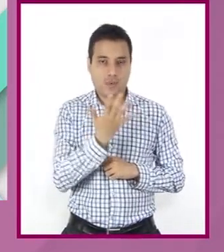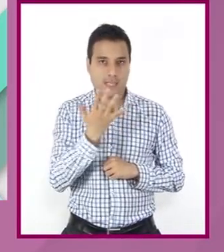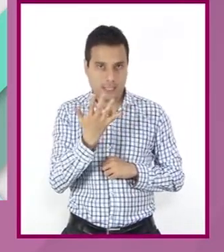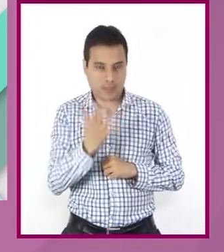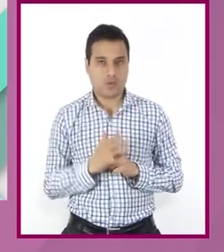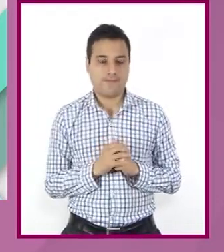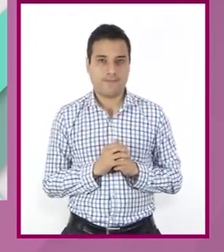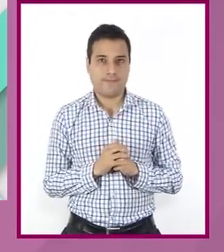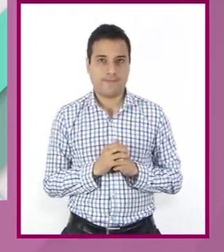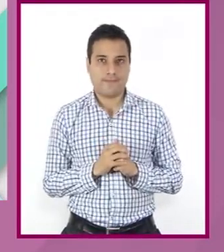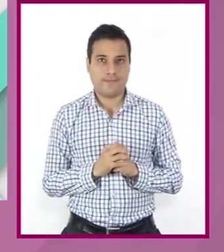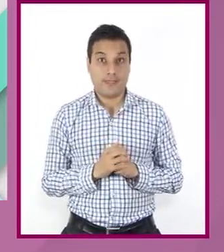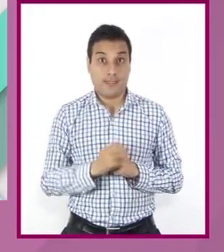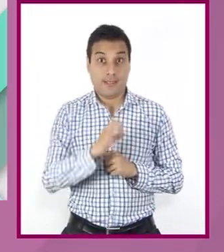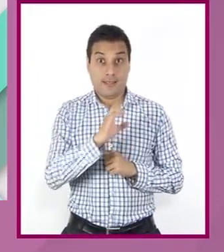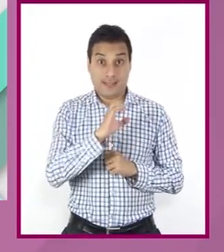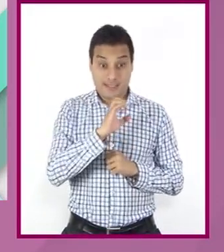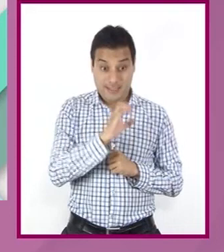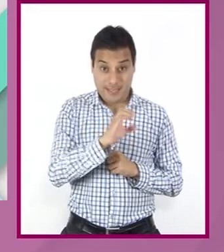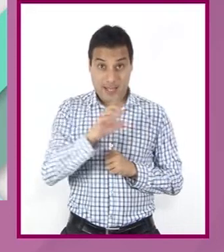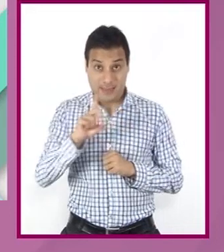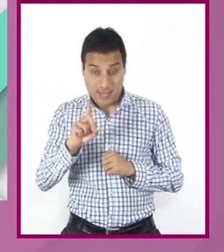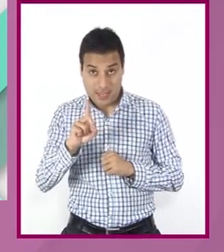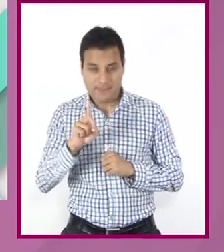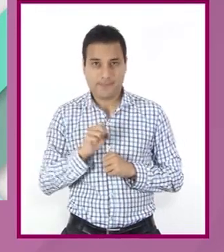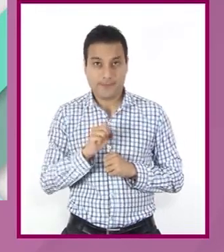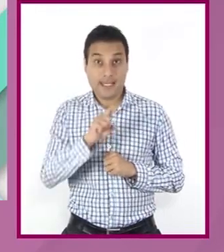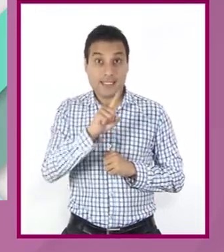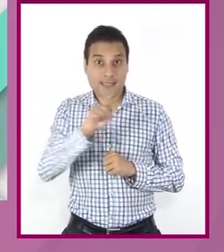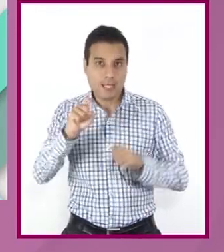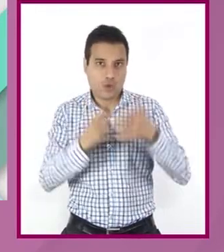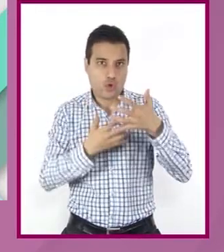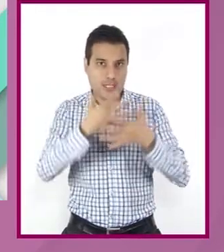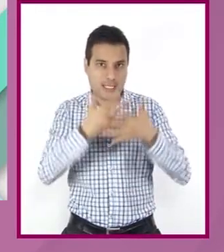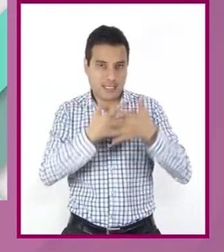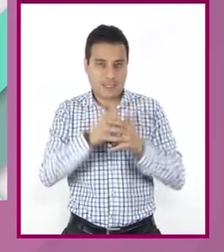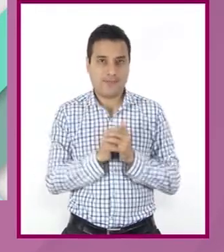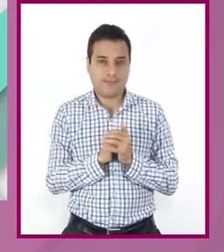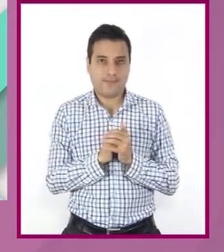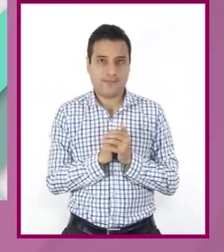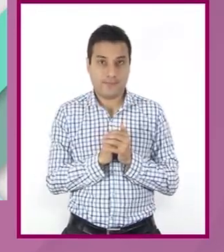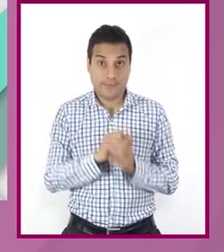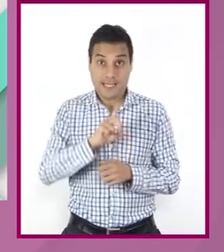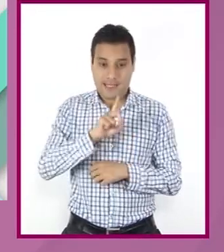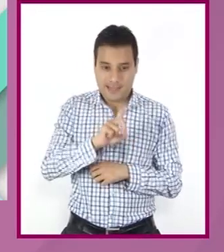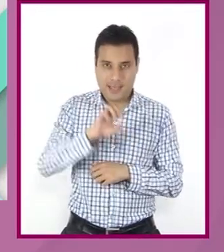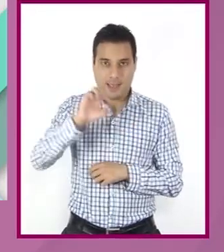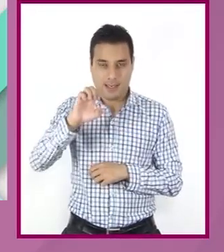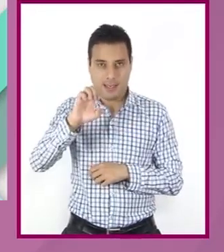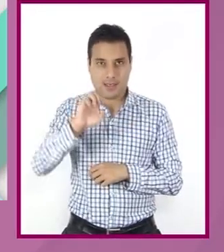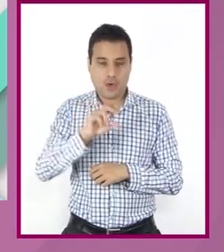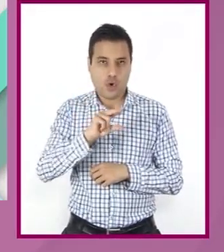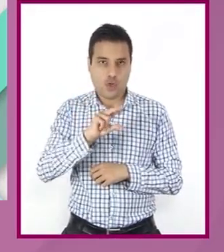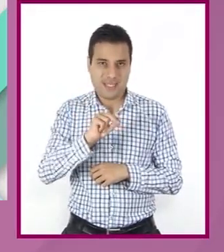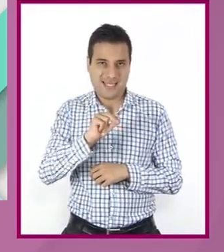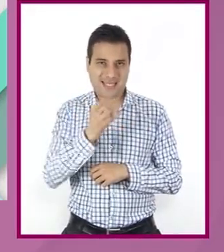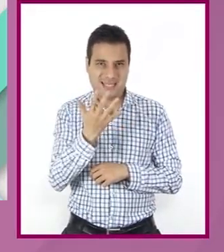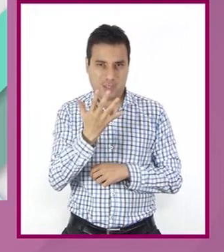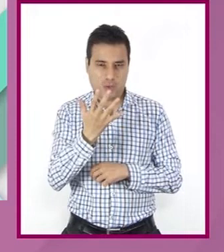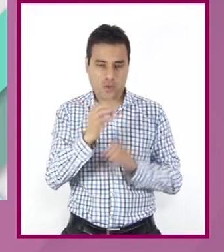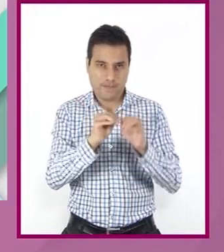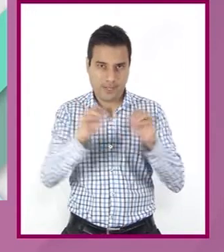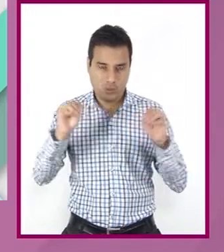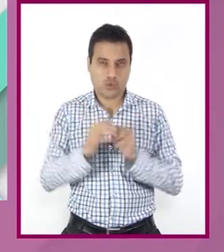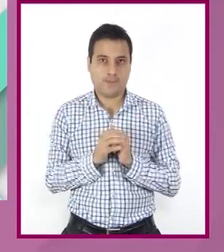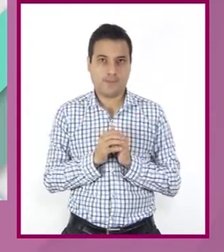55 metros, el segmento CD 115 metros, el segmento DE 85 metros,